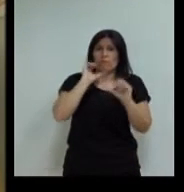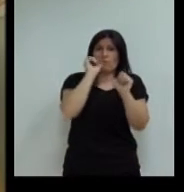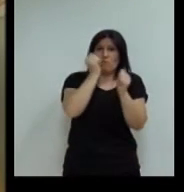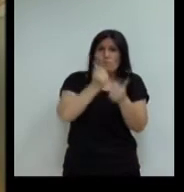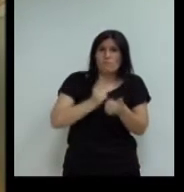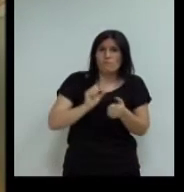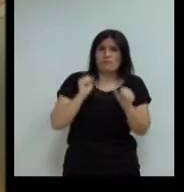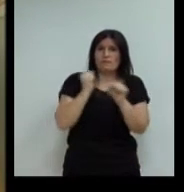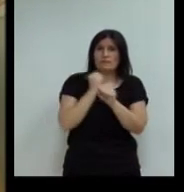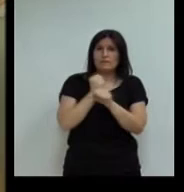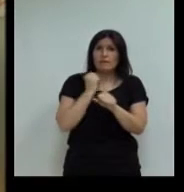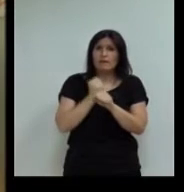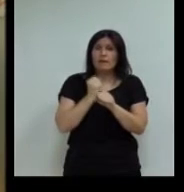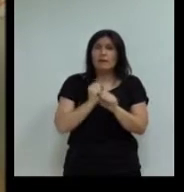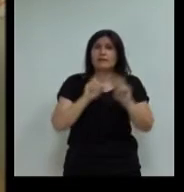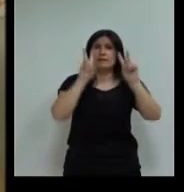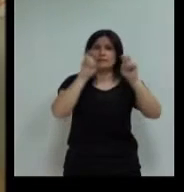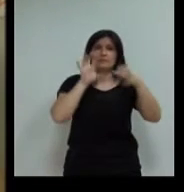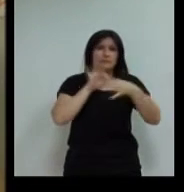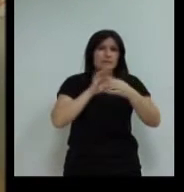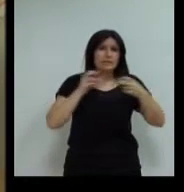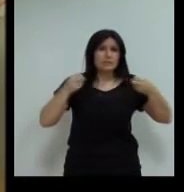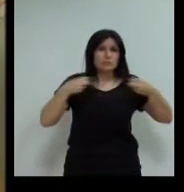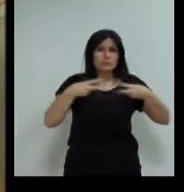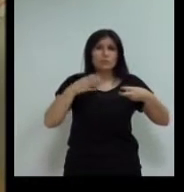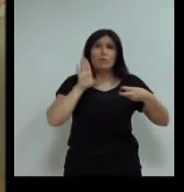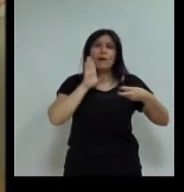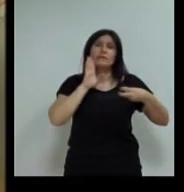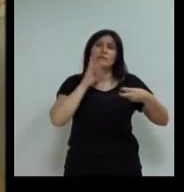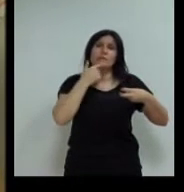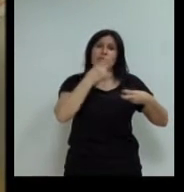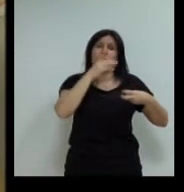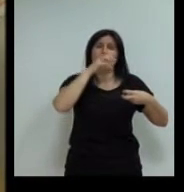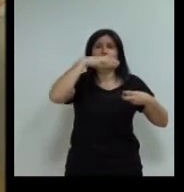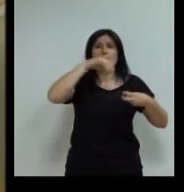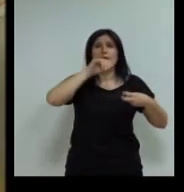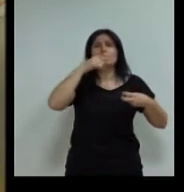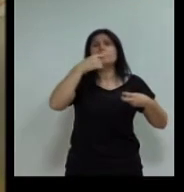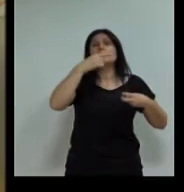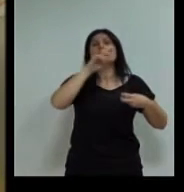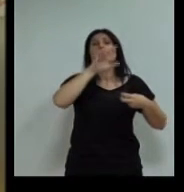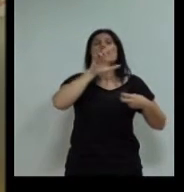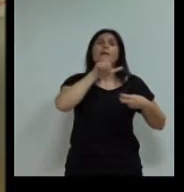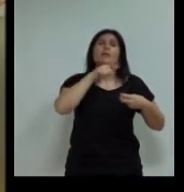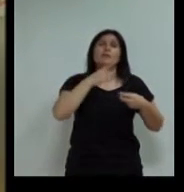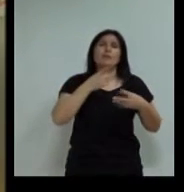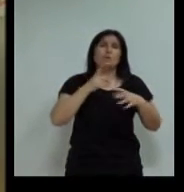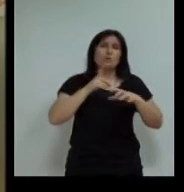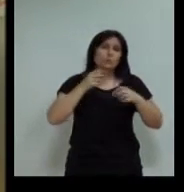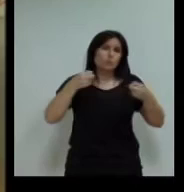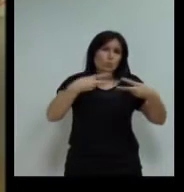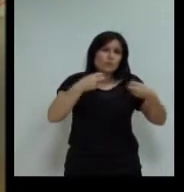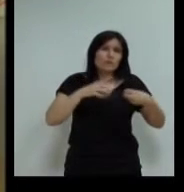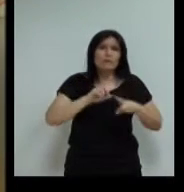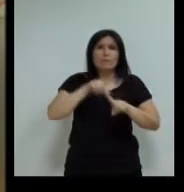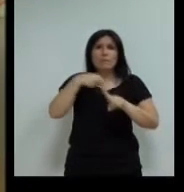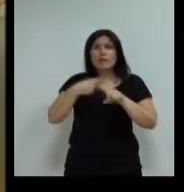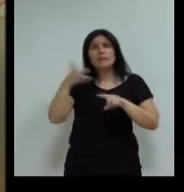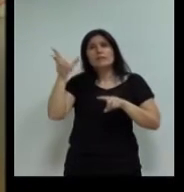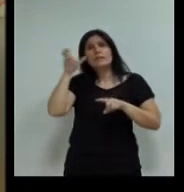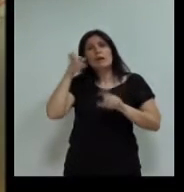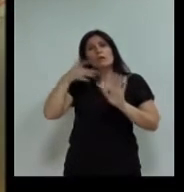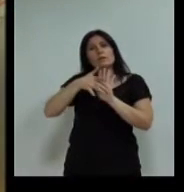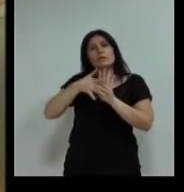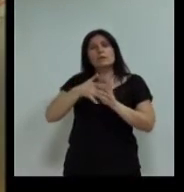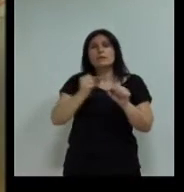forma de trabajar que tenemos en cuanto a subtitulado, como decía bien Miguel, el subtitulado y la audiodescripción pues ciertamente es un trabajo difícil.